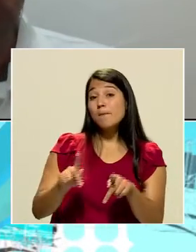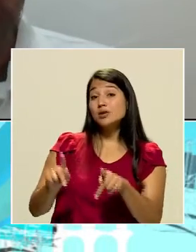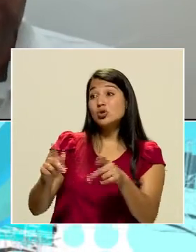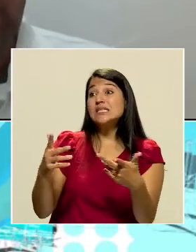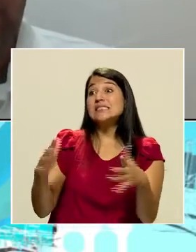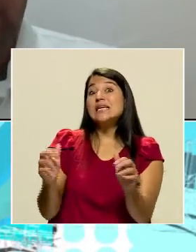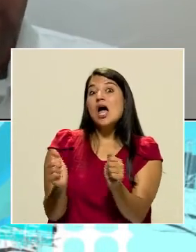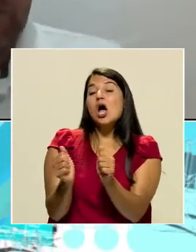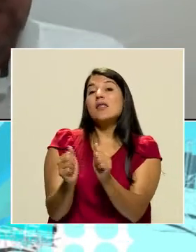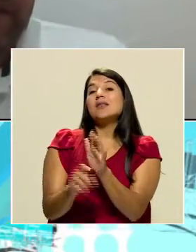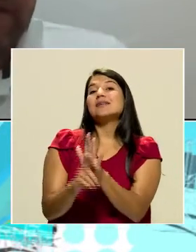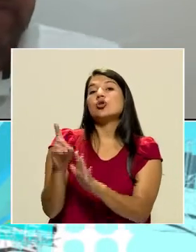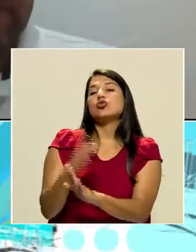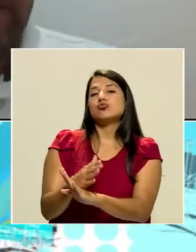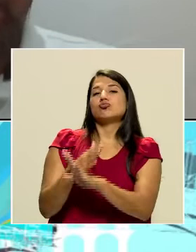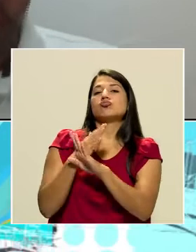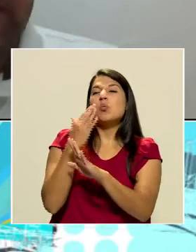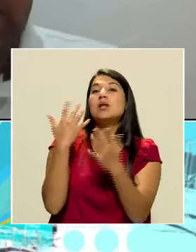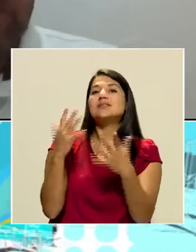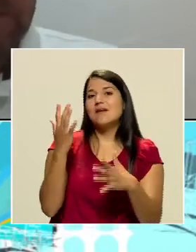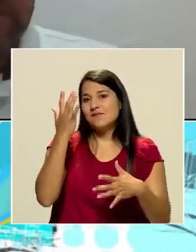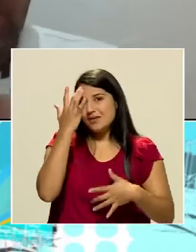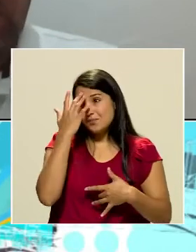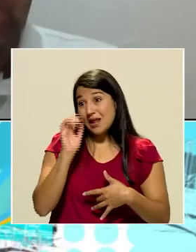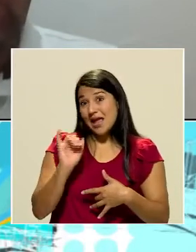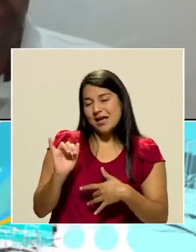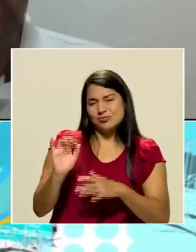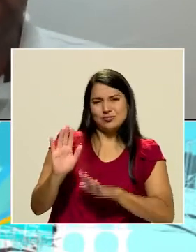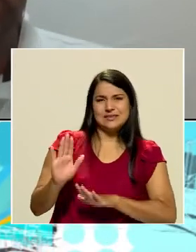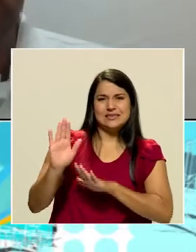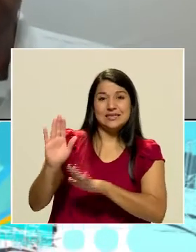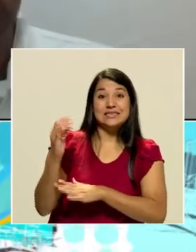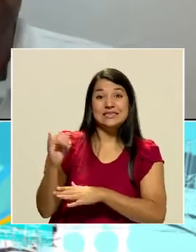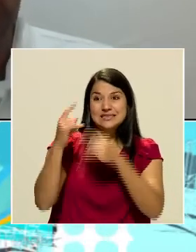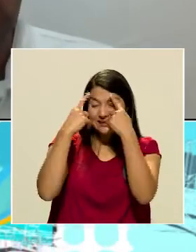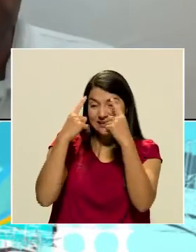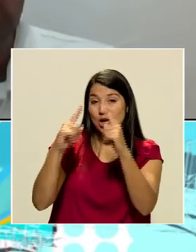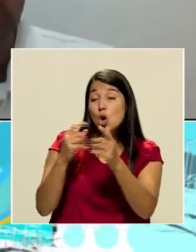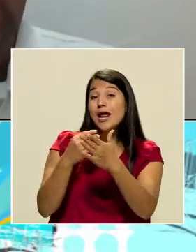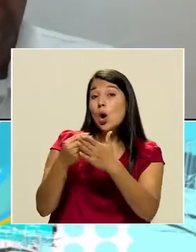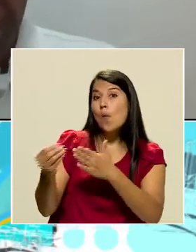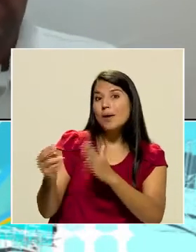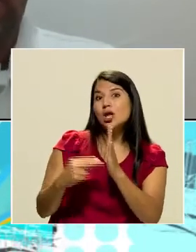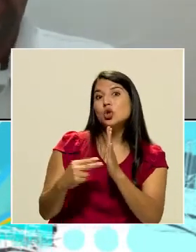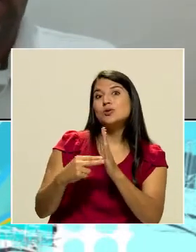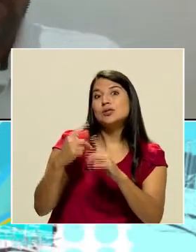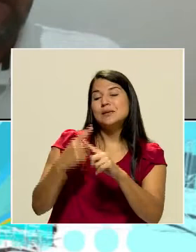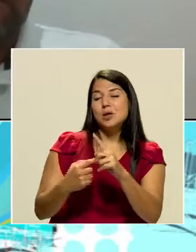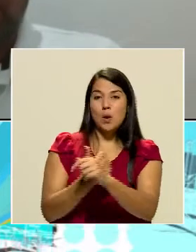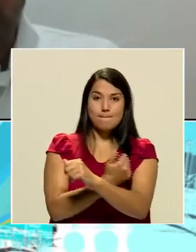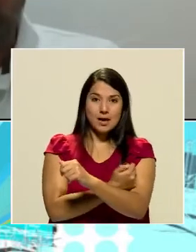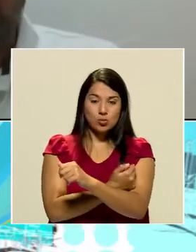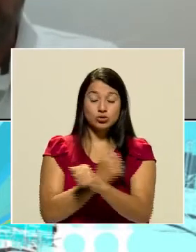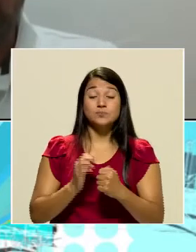de inmunidad. Eso sería fantástico si se logran conseguir esa cantidad de dosis de vacunas. Nada más,